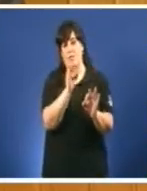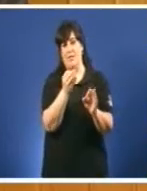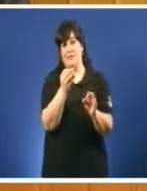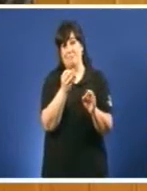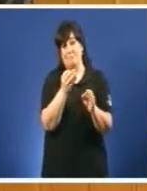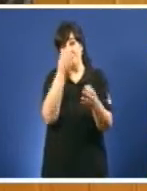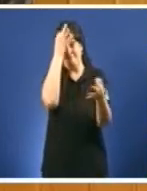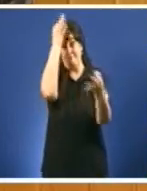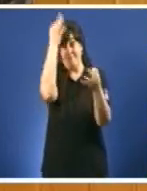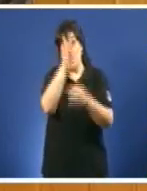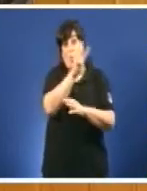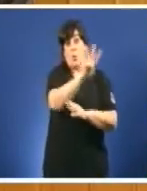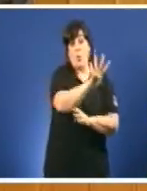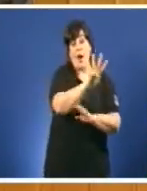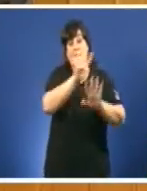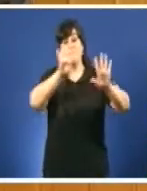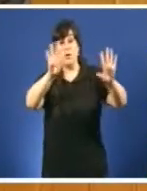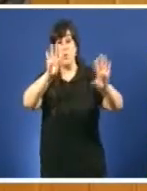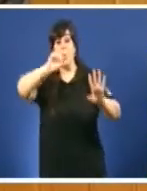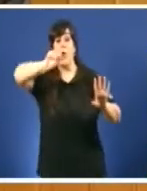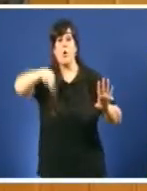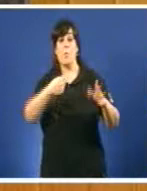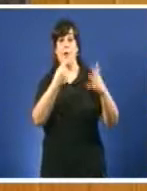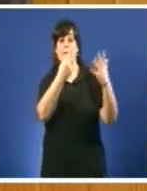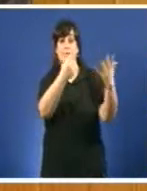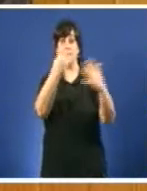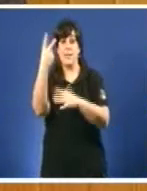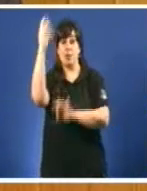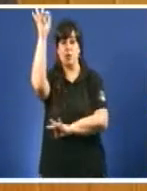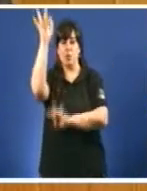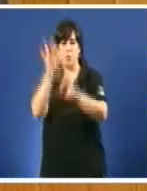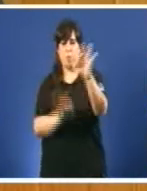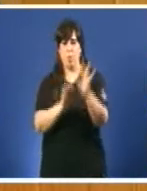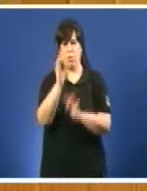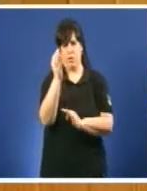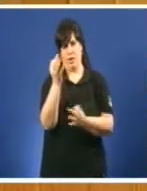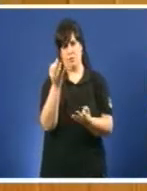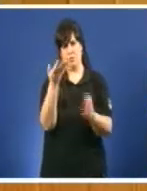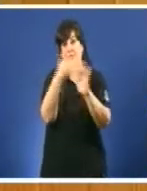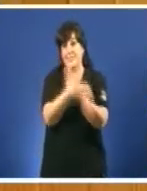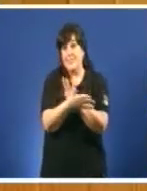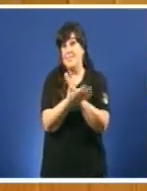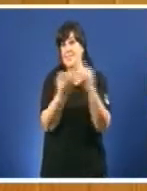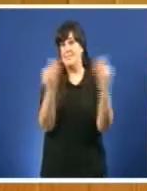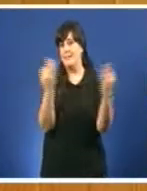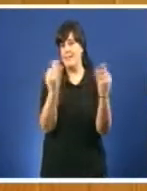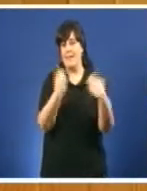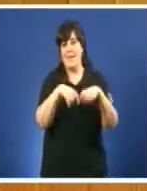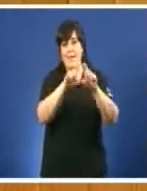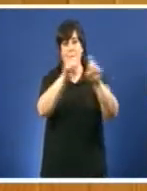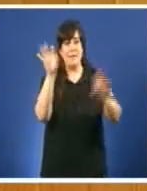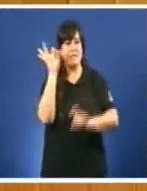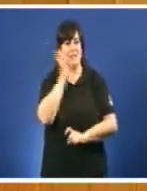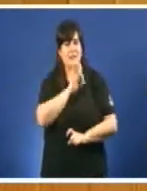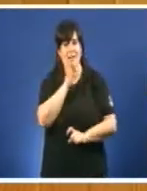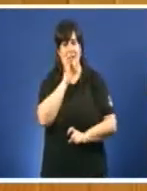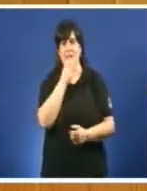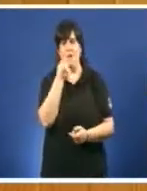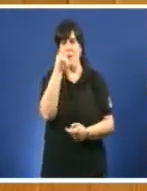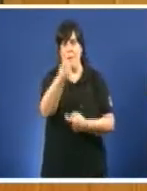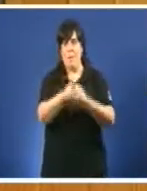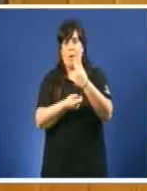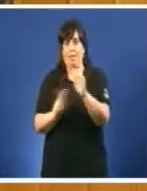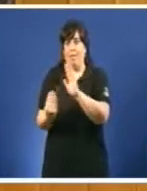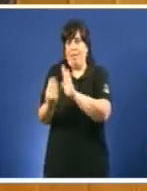49,62%. Coas empresas galegas asfixiadas pola falla de financiación, estes orzamentos consolidan